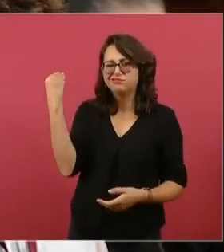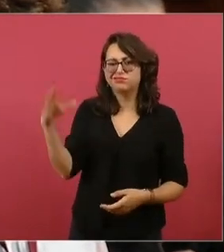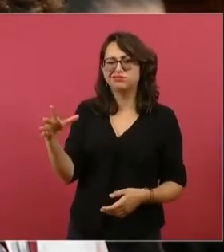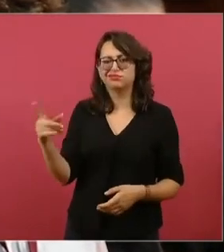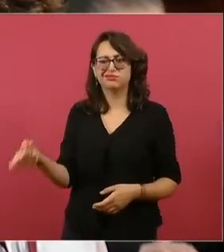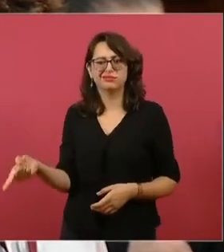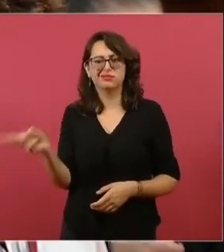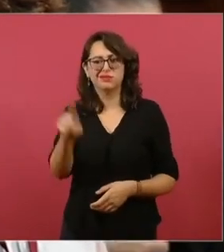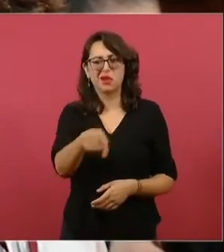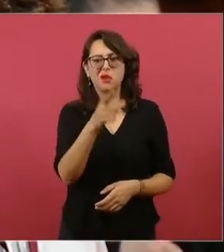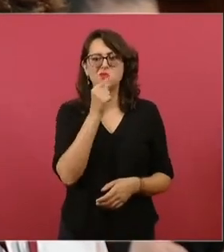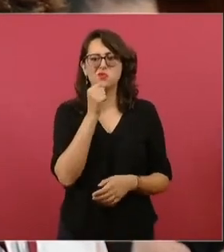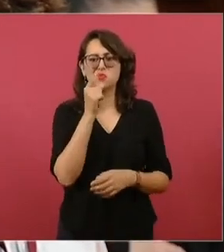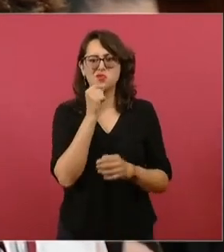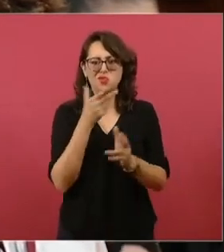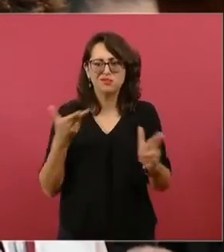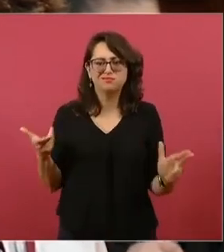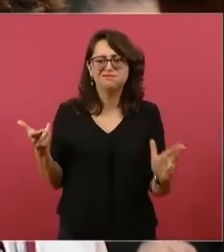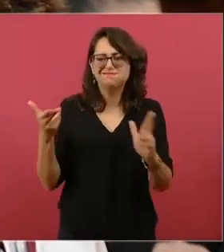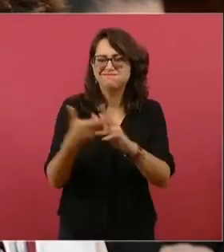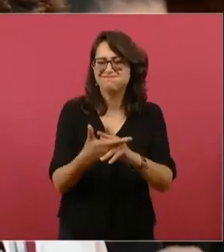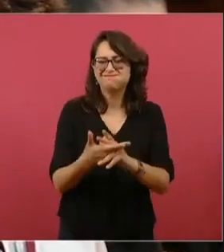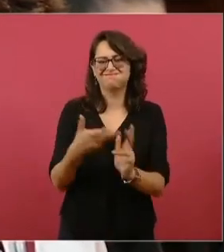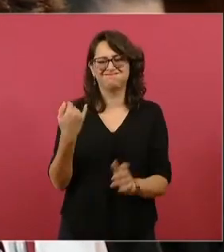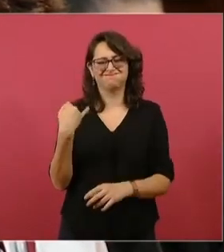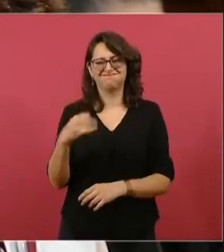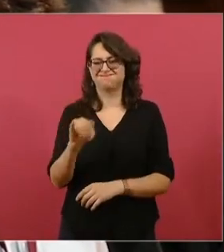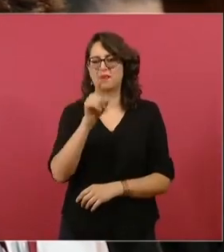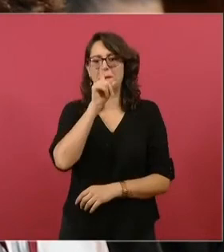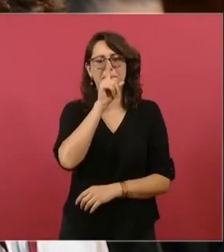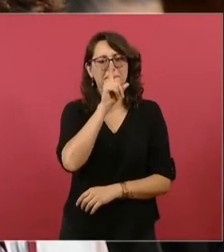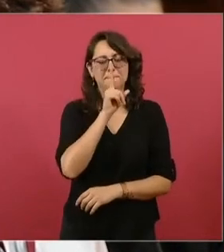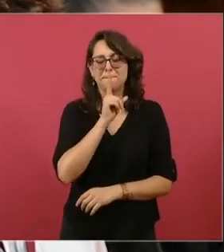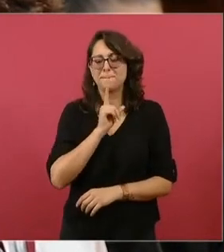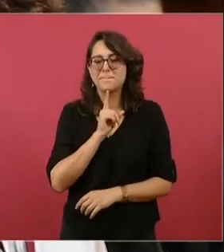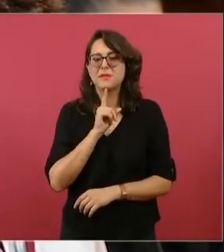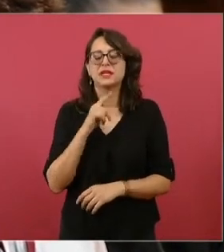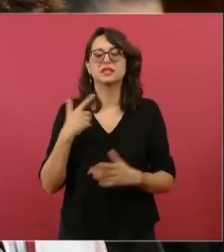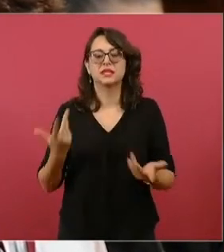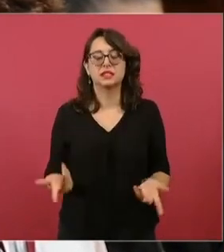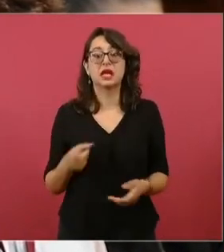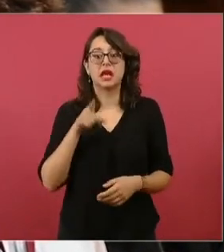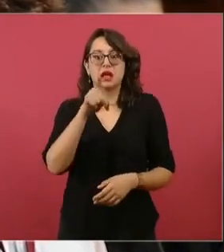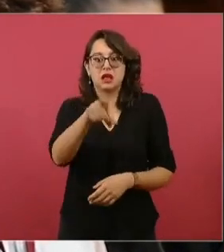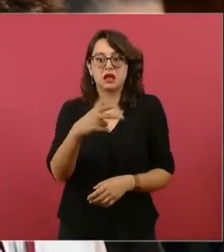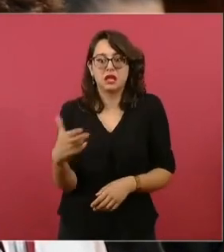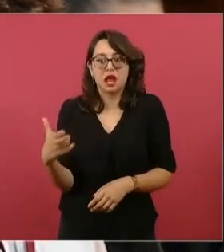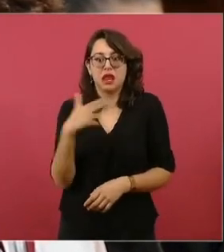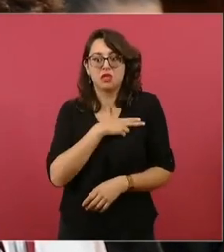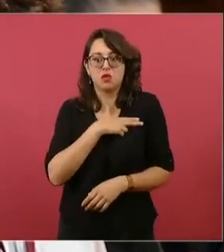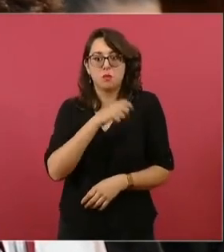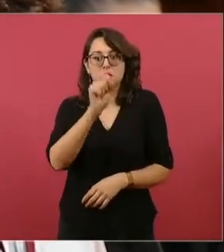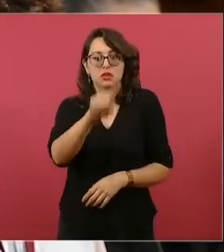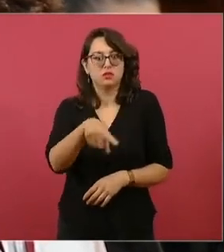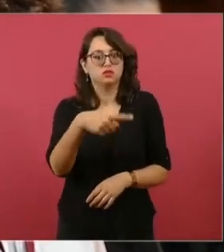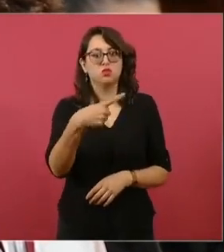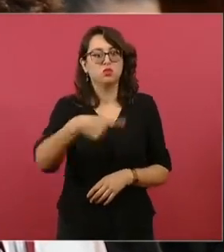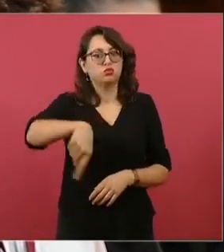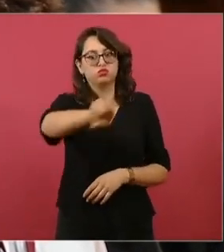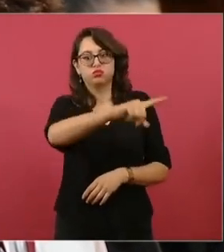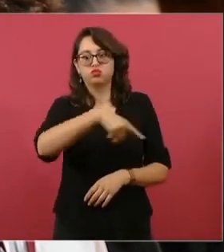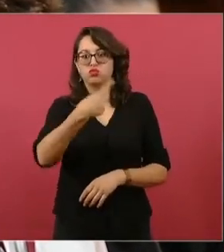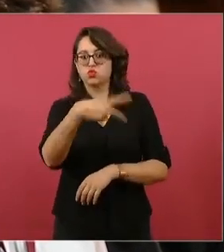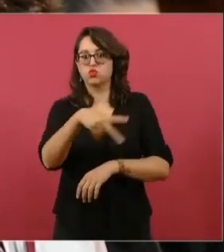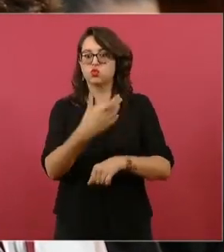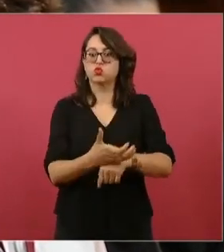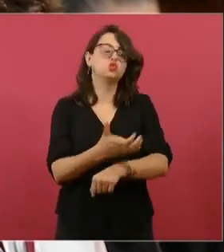agente de investigación de nombre José Armando González, quien pudo ser herido por algunos compañeros, ya que